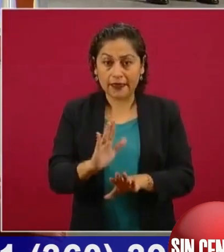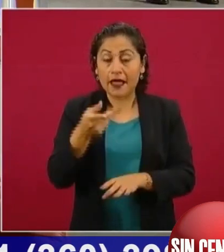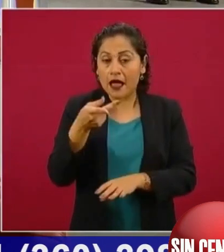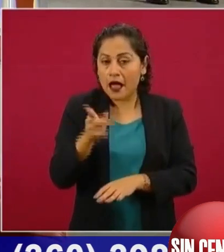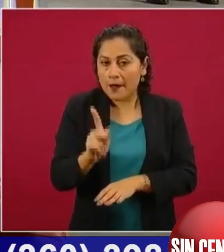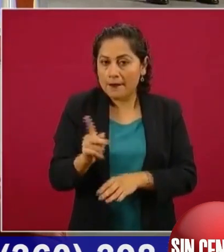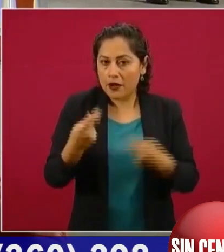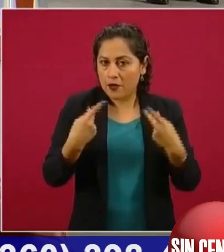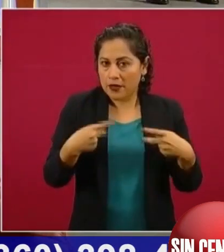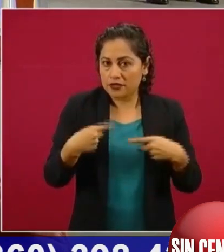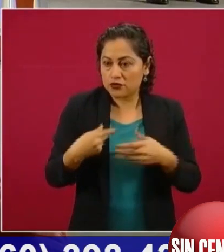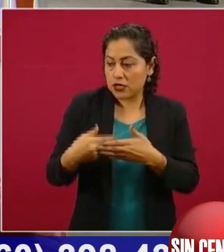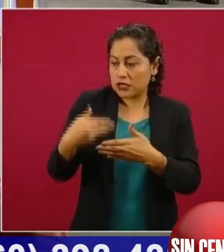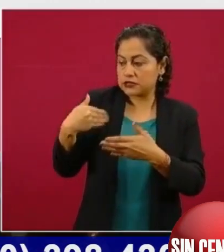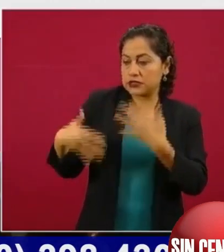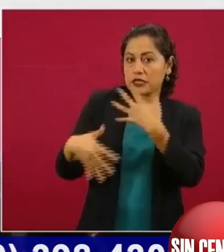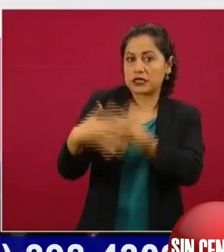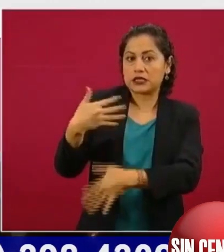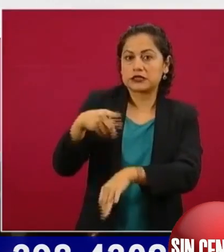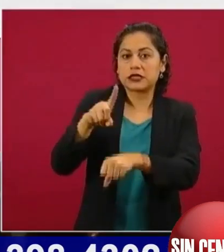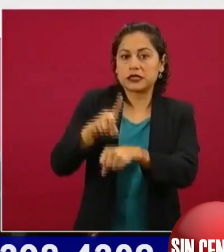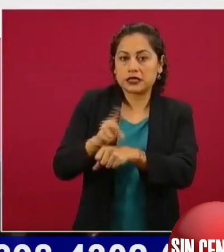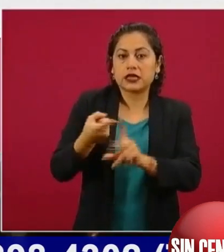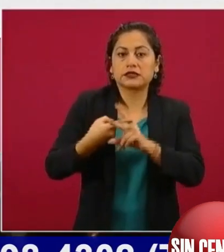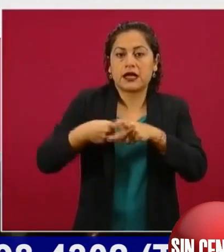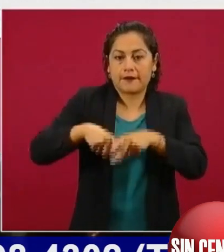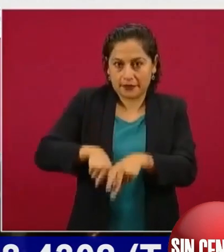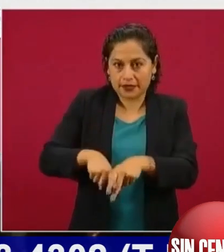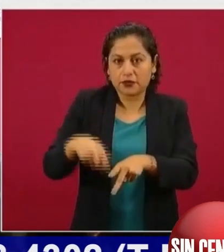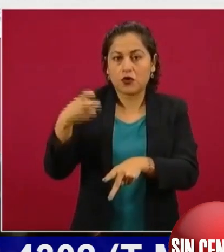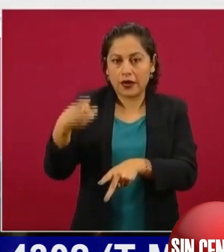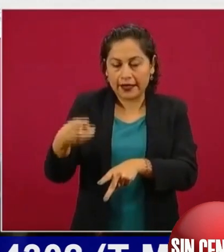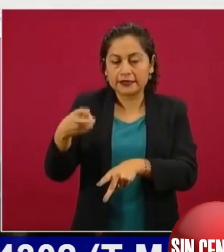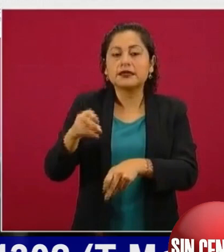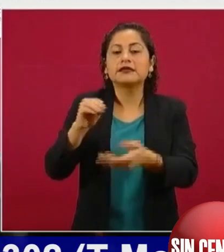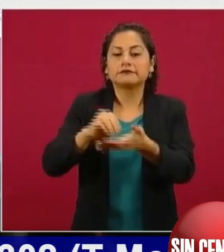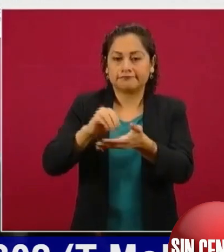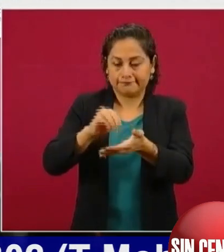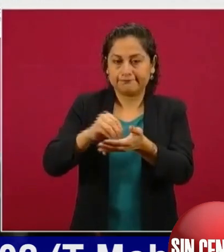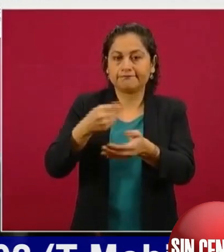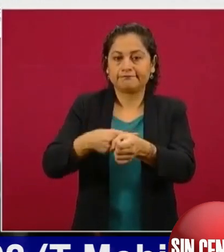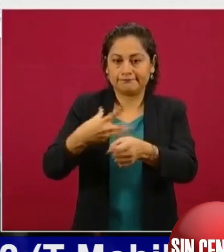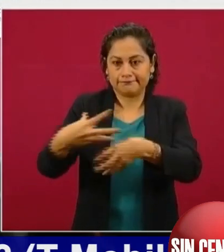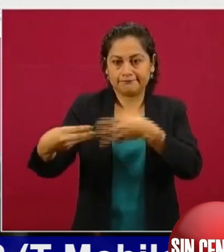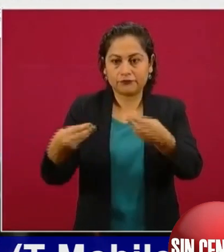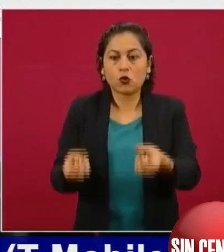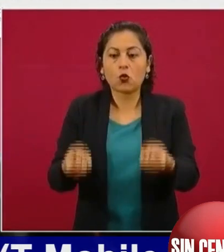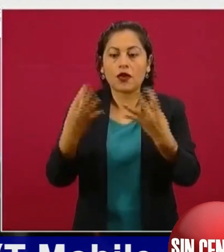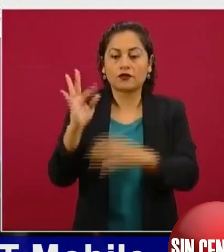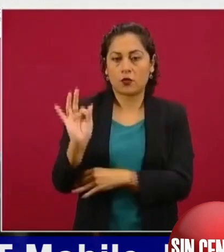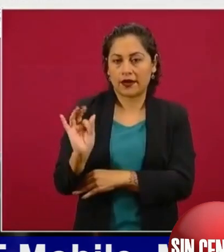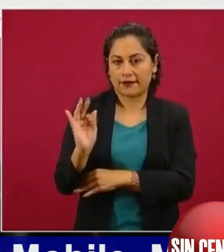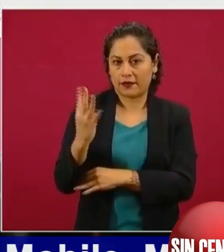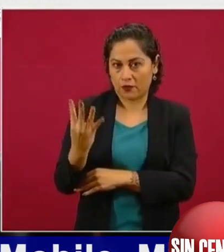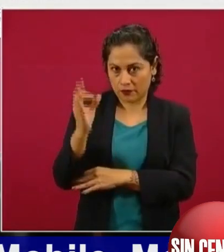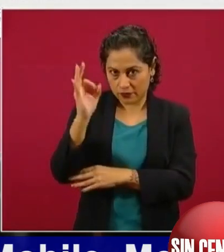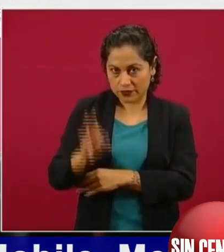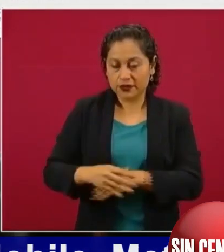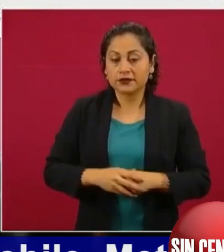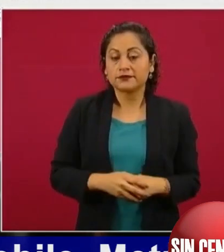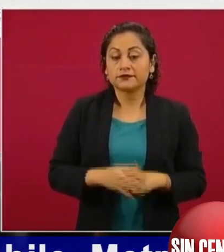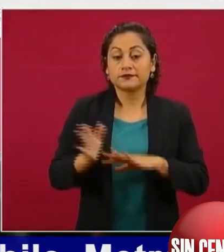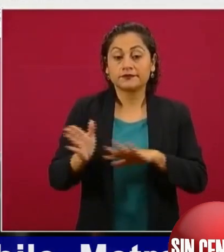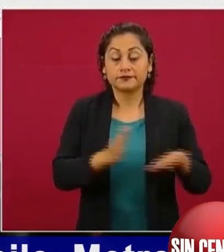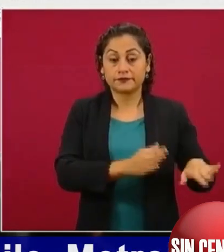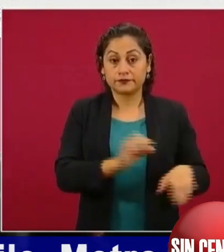son 45,017, el 4%. La siguiente. Este es lo mismo, pero en mortalidad. Son las